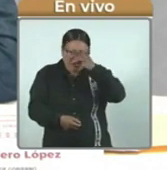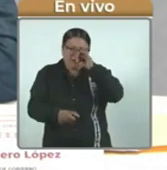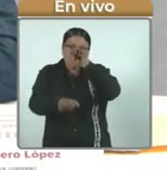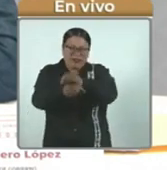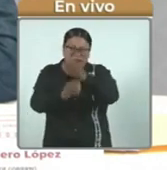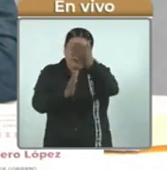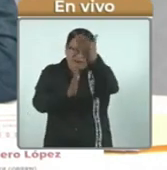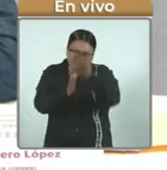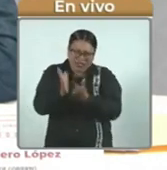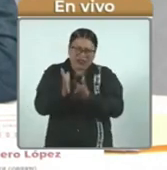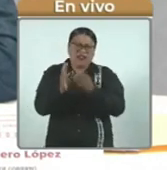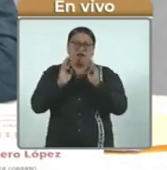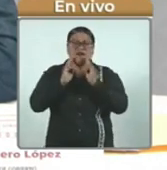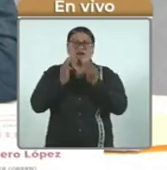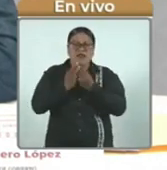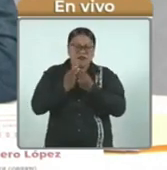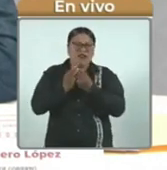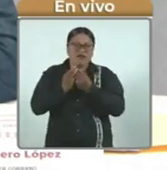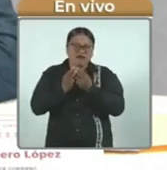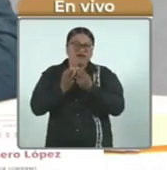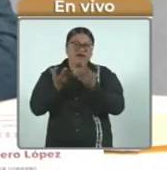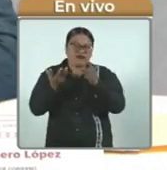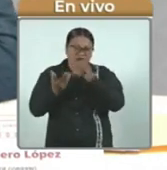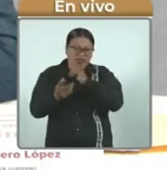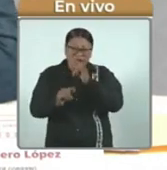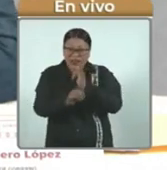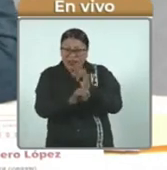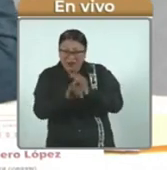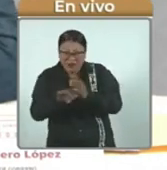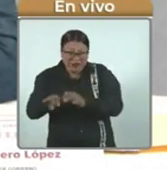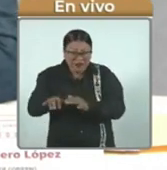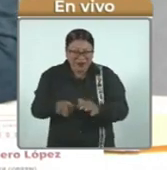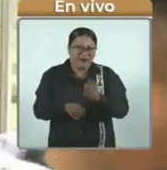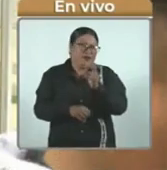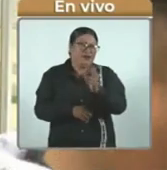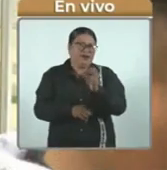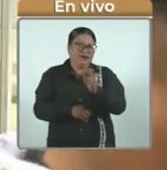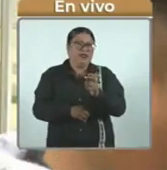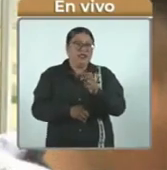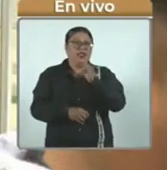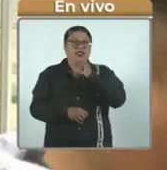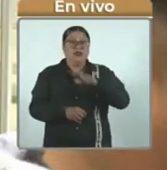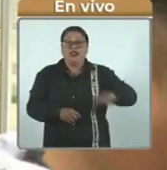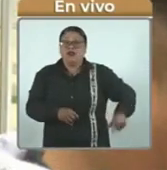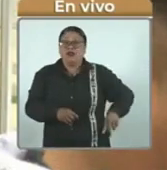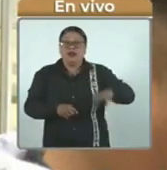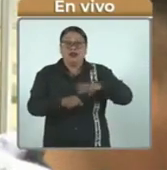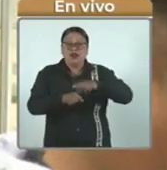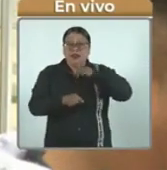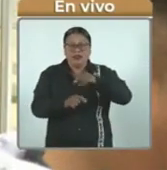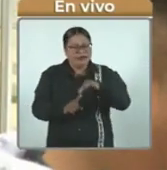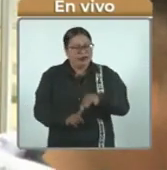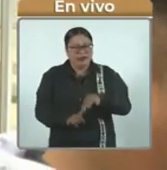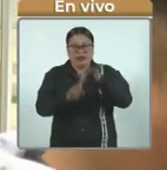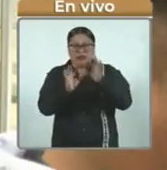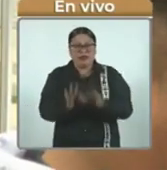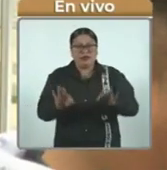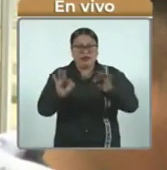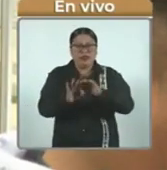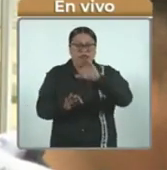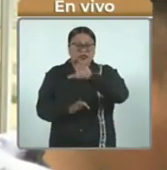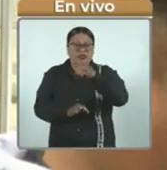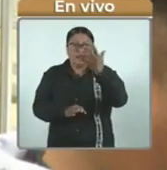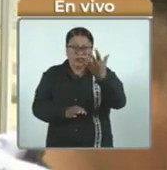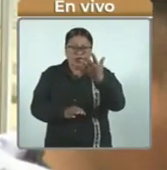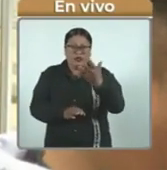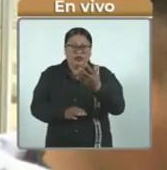combate al delito, la parte cibernética. Y por eso el gobernador definió como una prioridad lo del C5. Y te lo